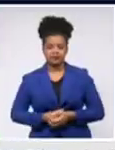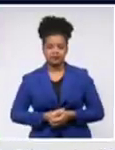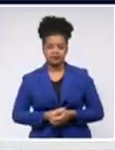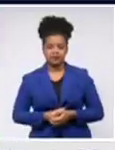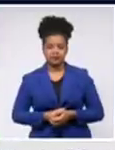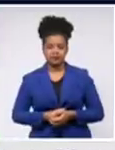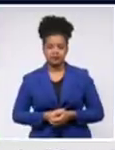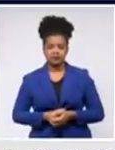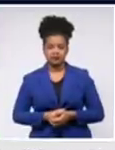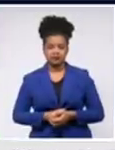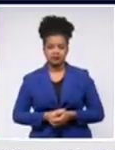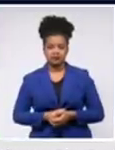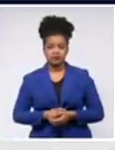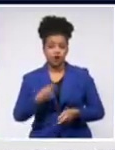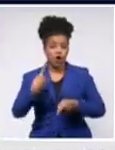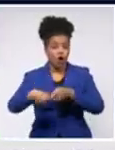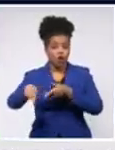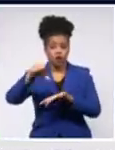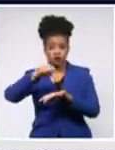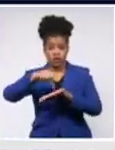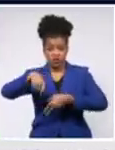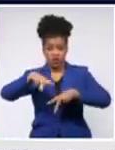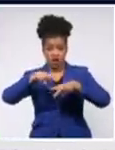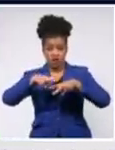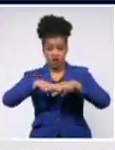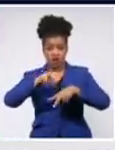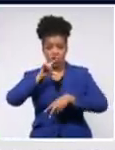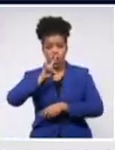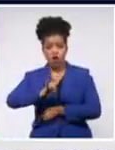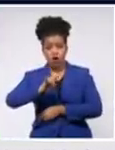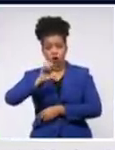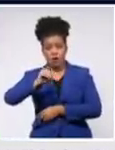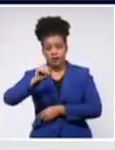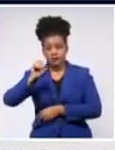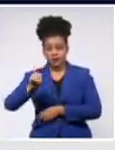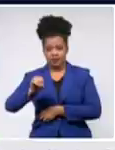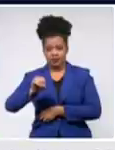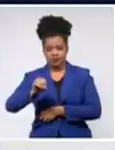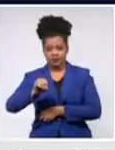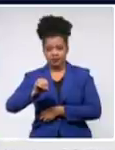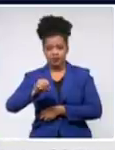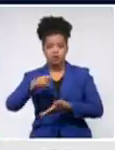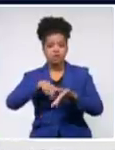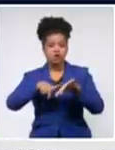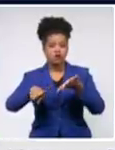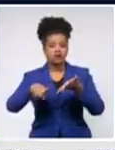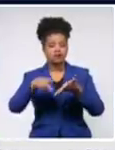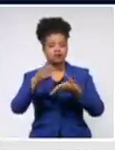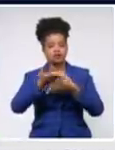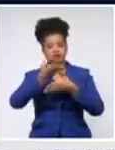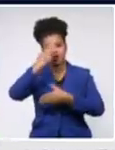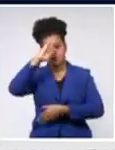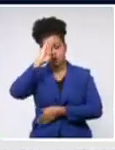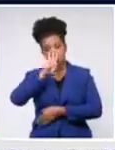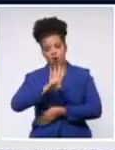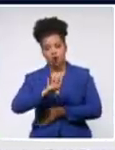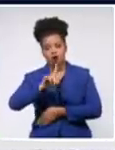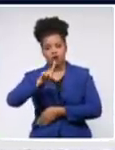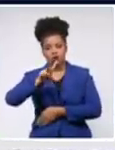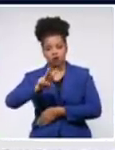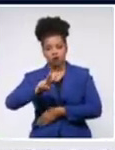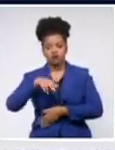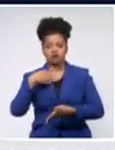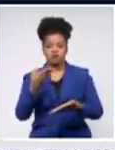de La Habana 900 y el de Santiago de Cuba 412 muestras procesaron